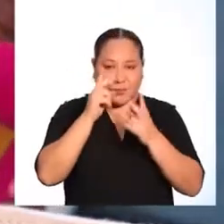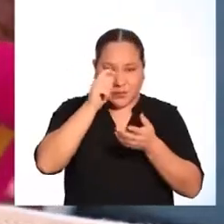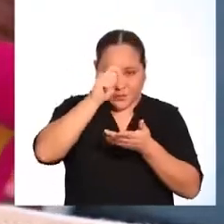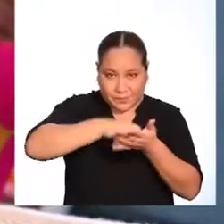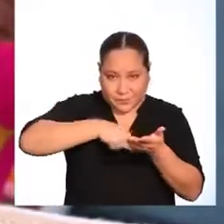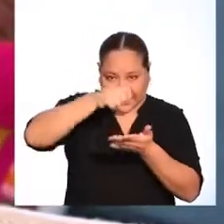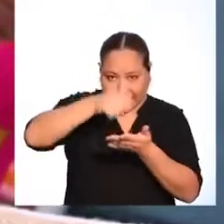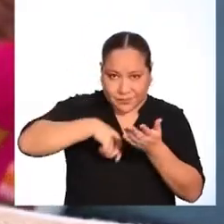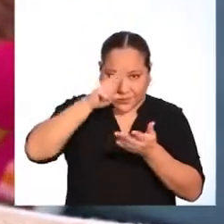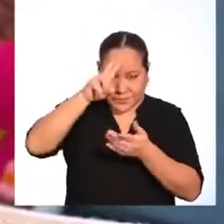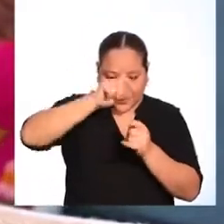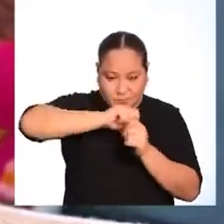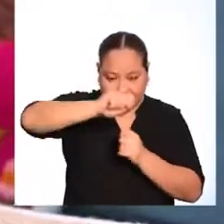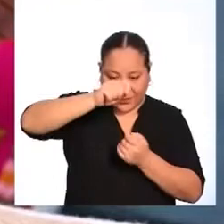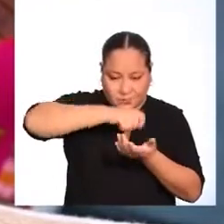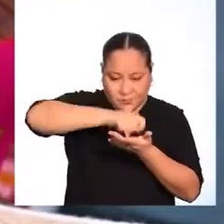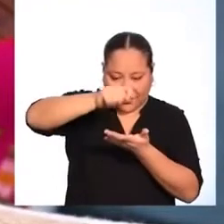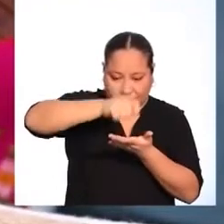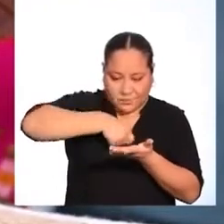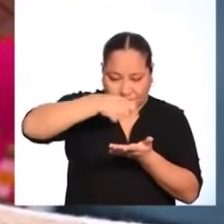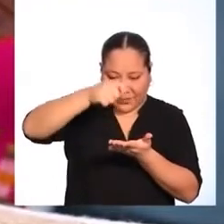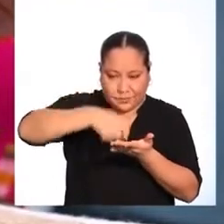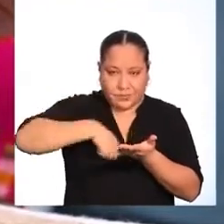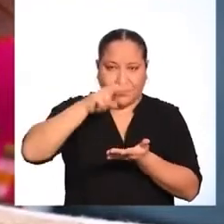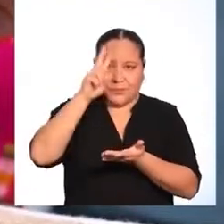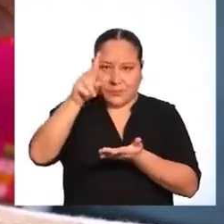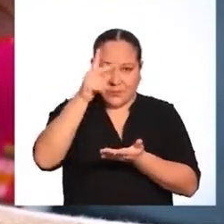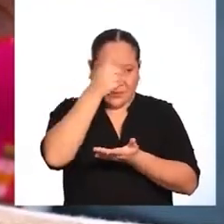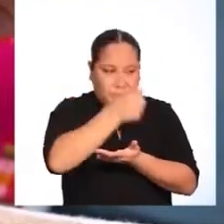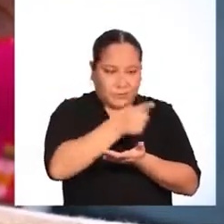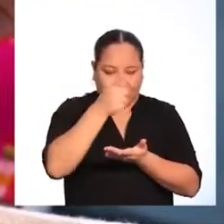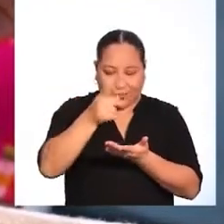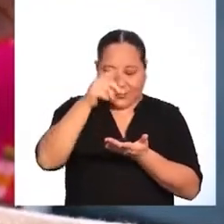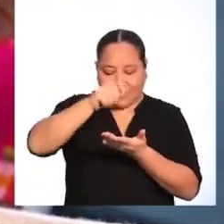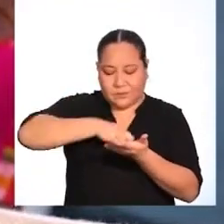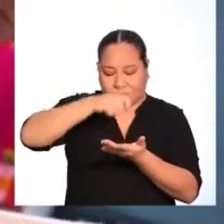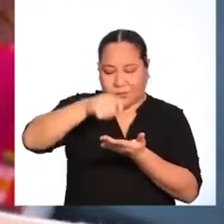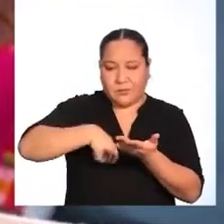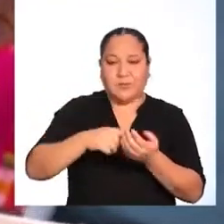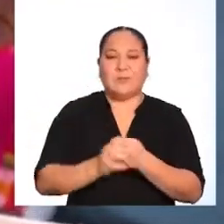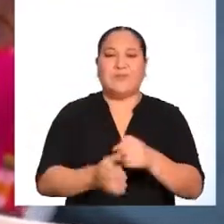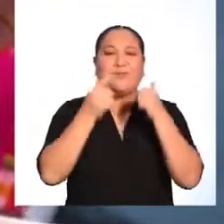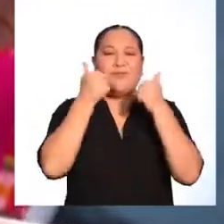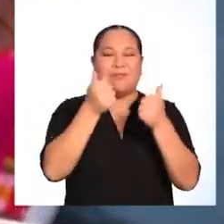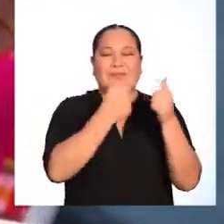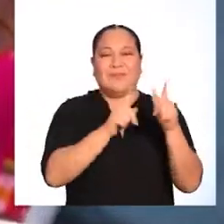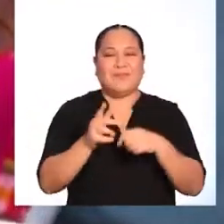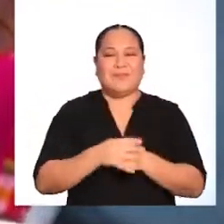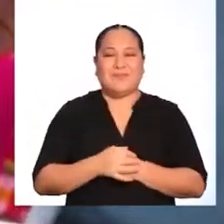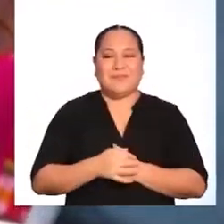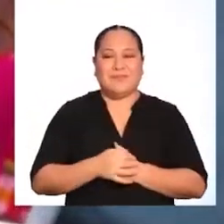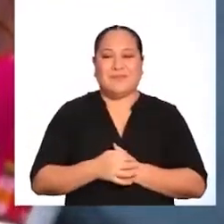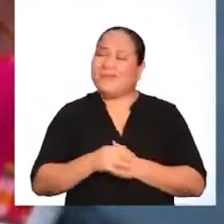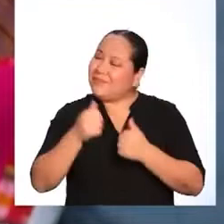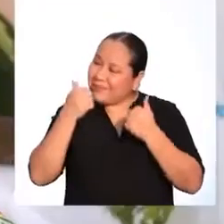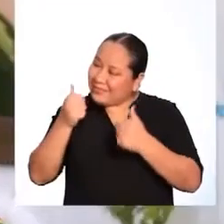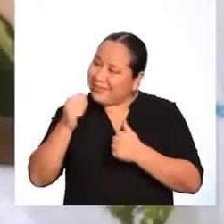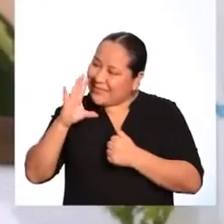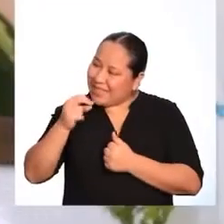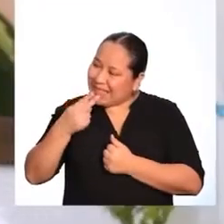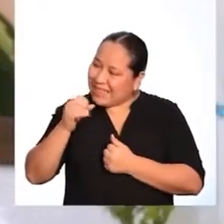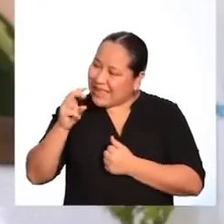voy a apuntar 220 porque este tipo de botellas ya está lista muy